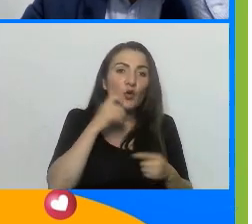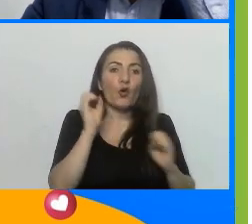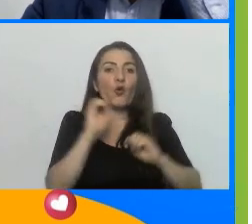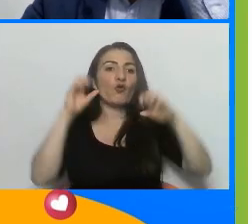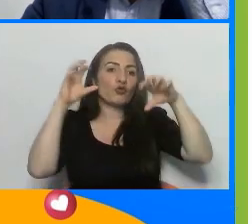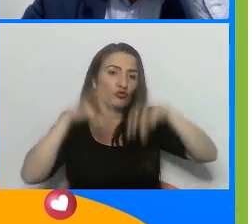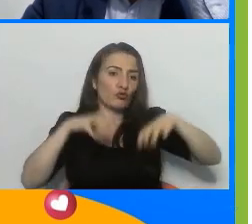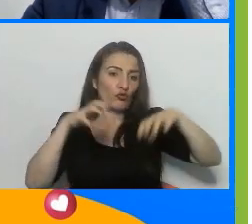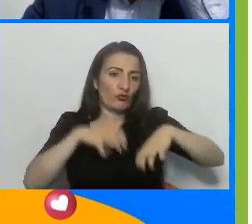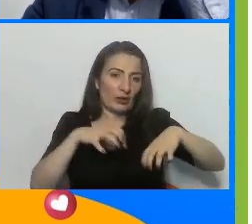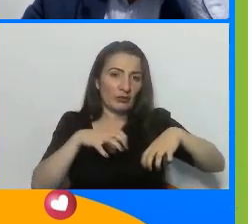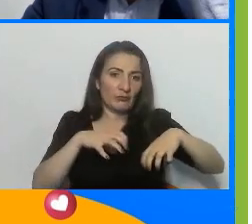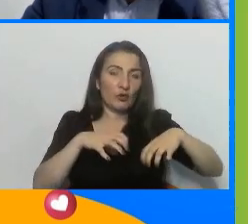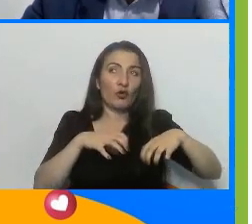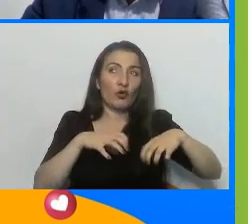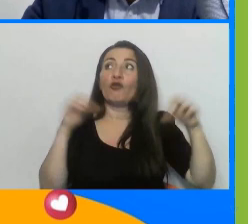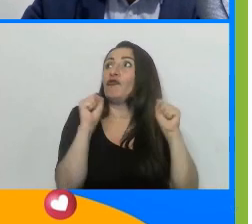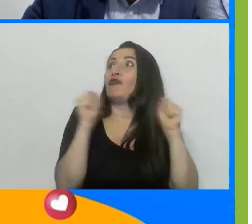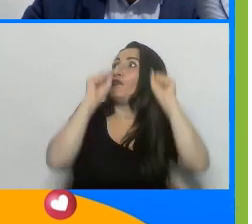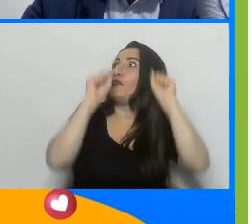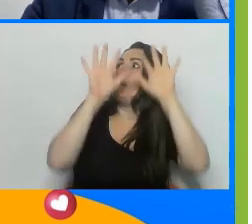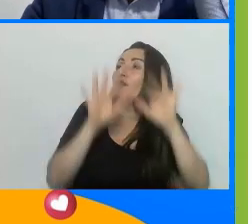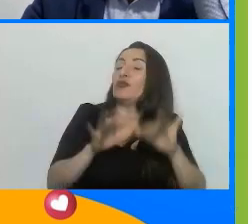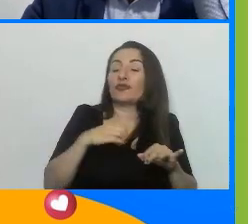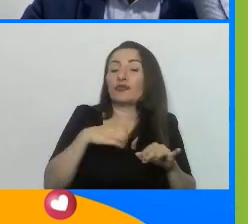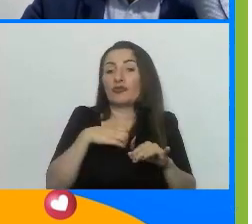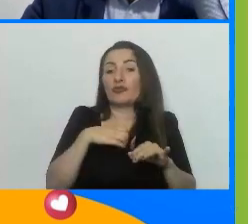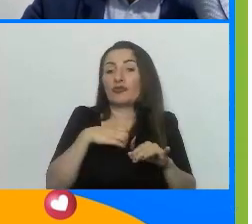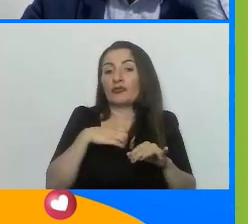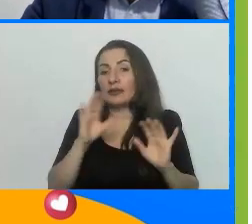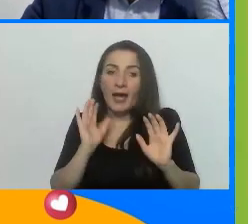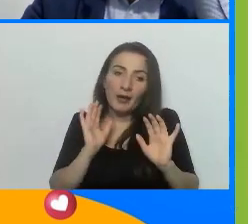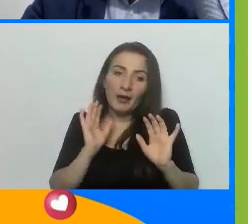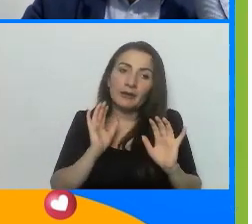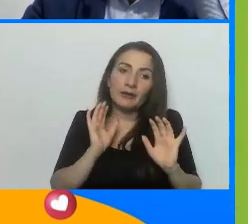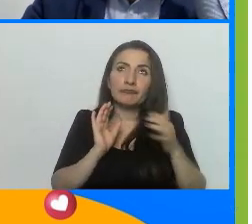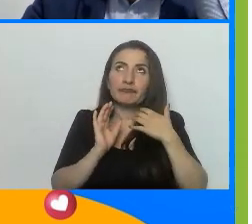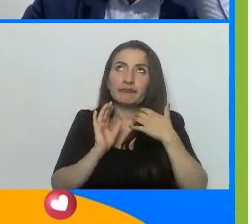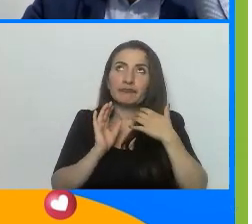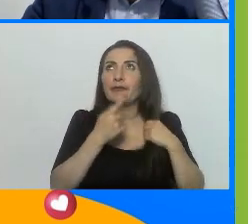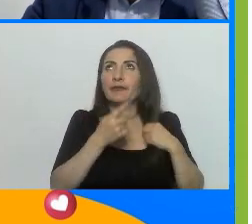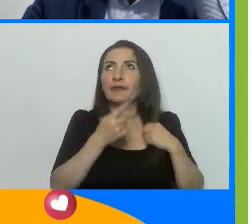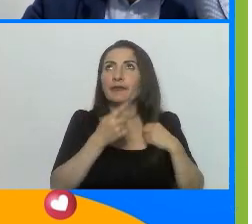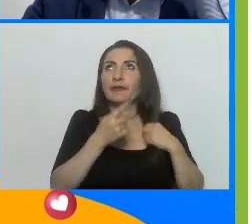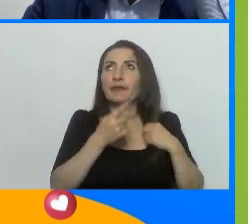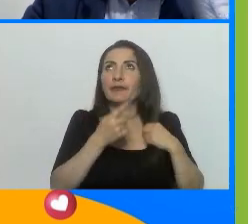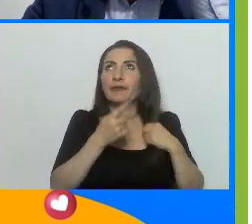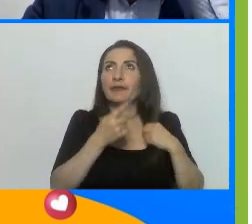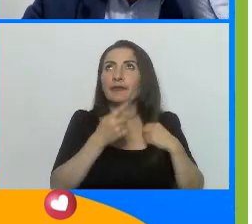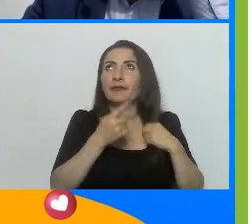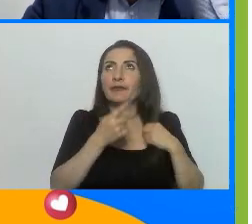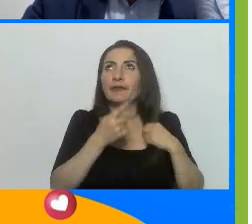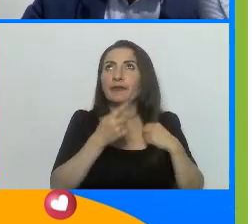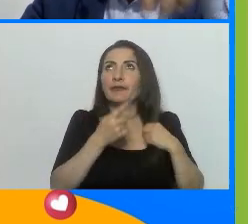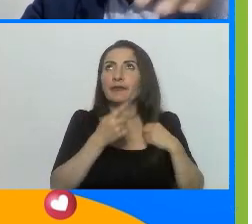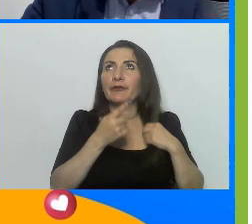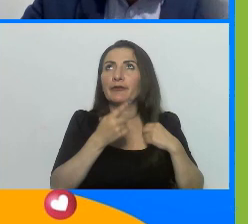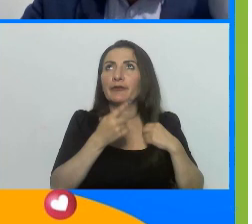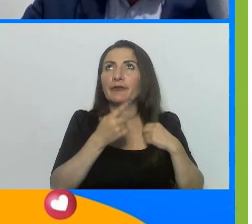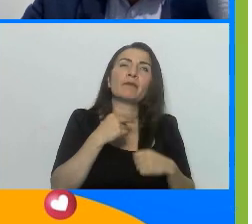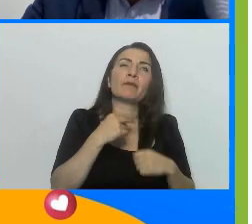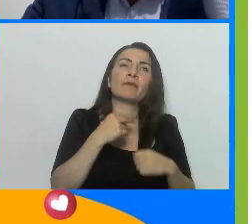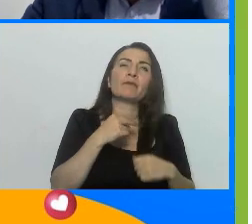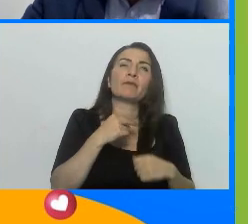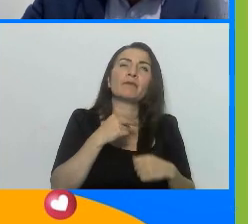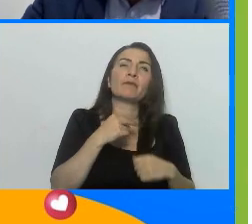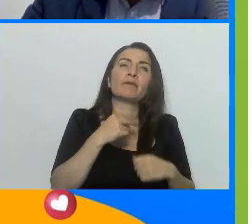Ni siquiera tenemos invierno, pero bueno, está bien. Nosotros decimos que en noviembre, diciembre, octubre, noviembre, uy, llegó el invierno. Eso